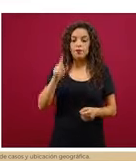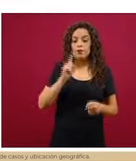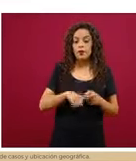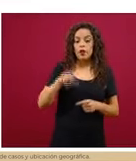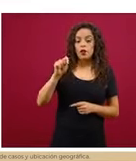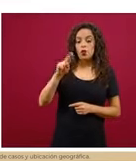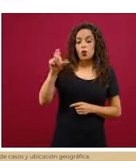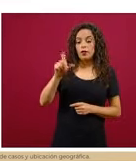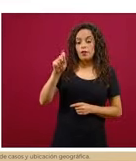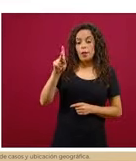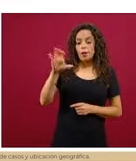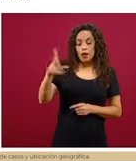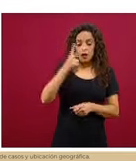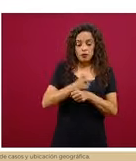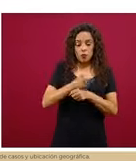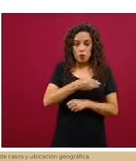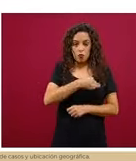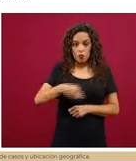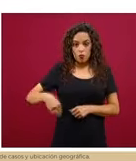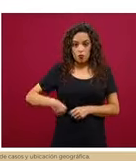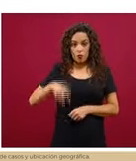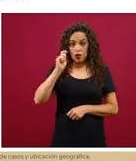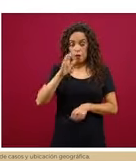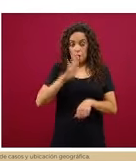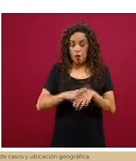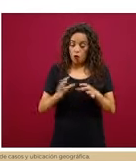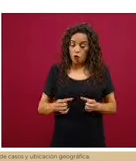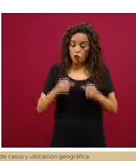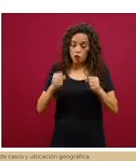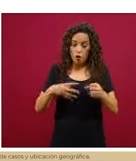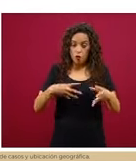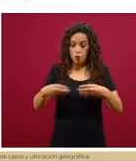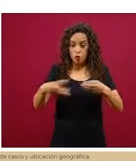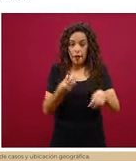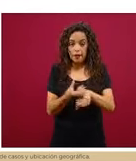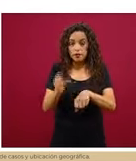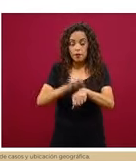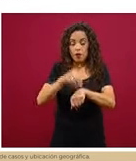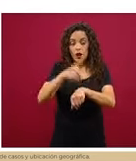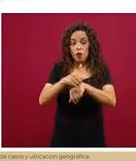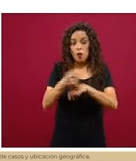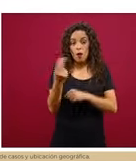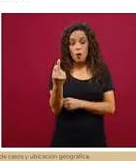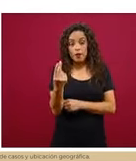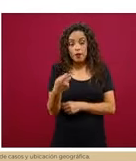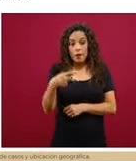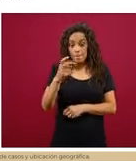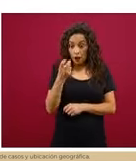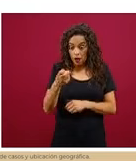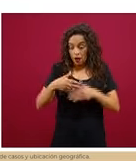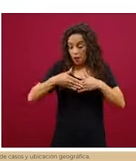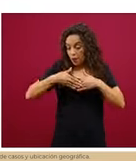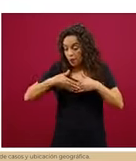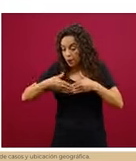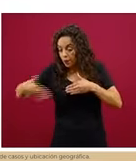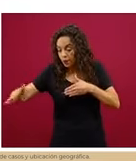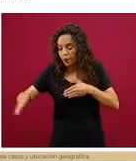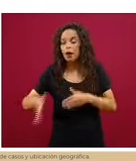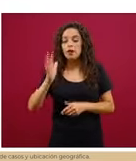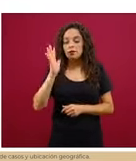el segundo municipio en alcanzar una intensidad importante en la semana 25, pero desde ahí en adelante ha